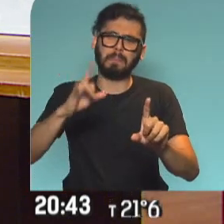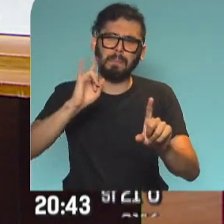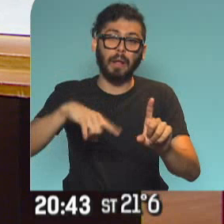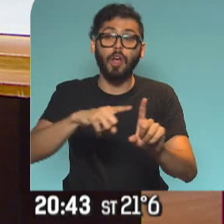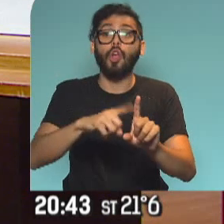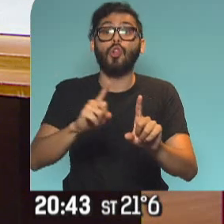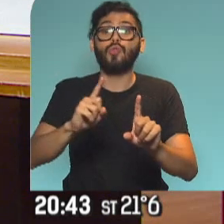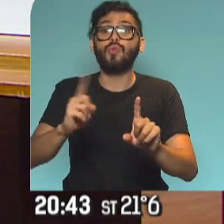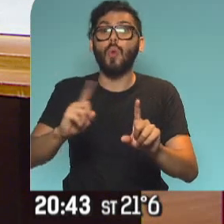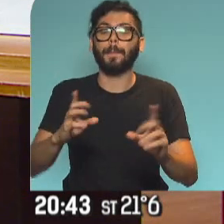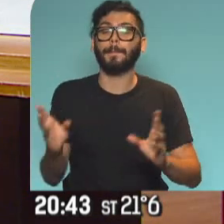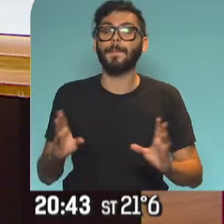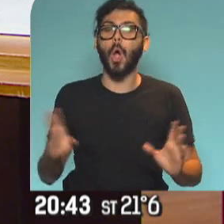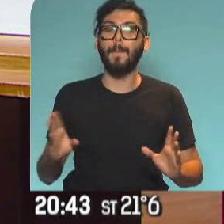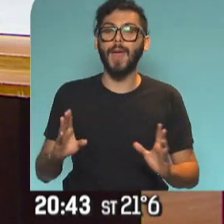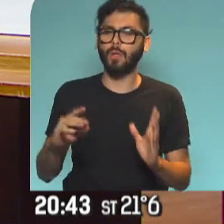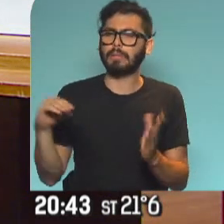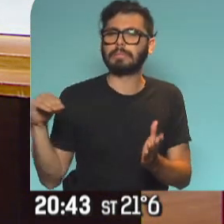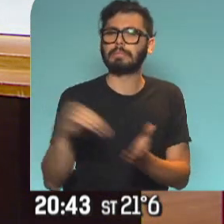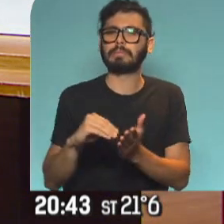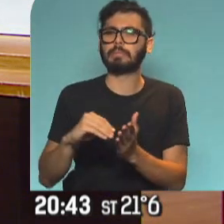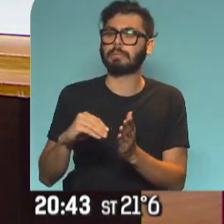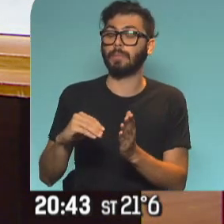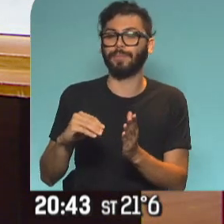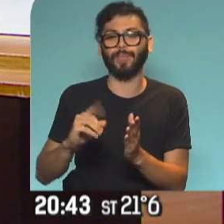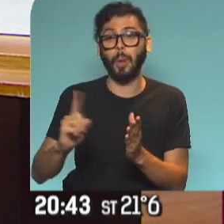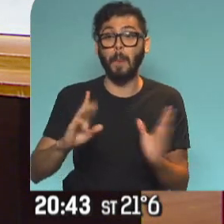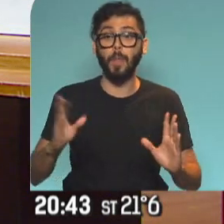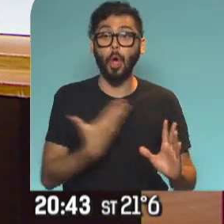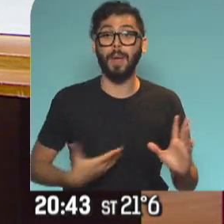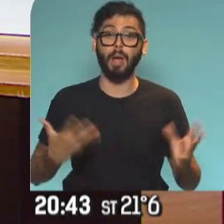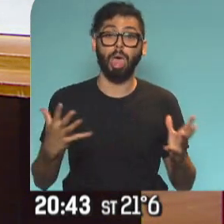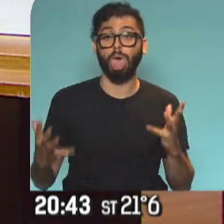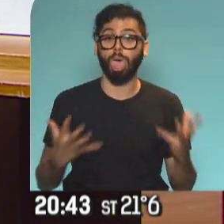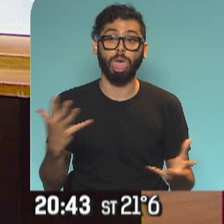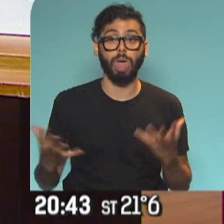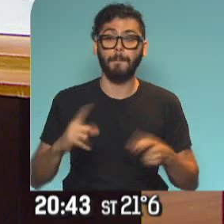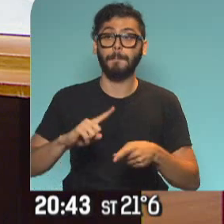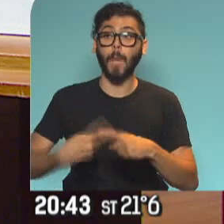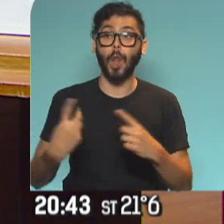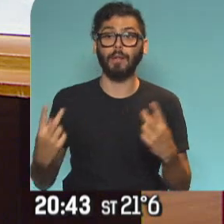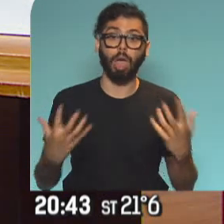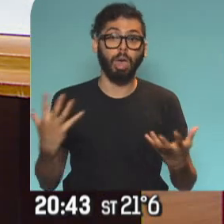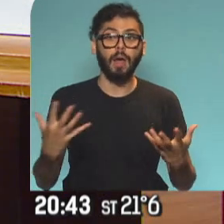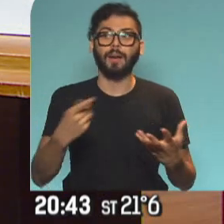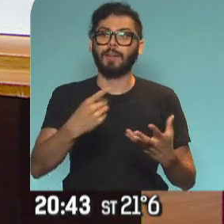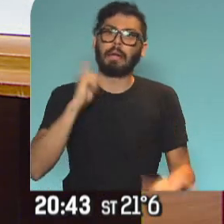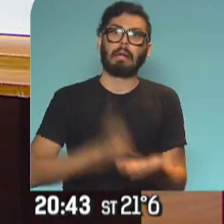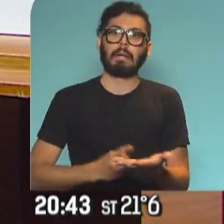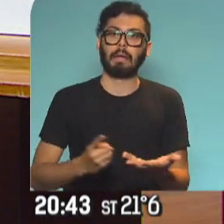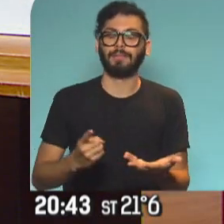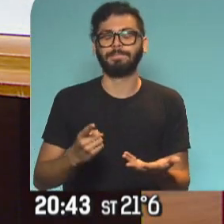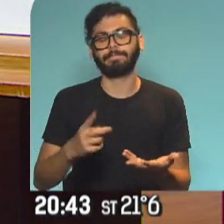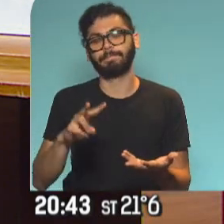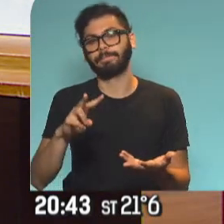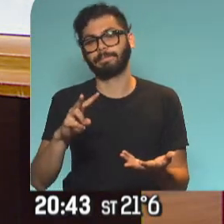es que lo hacen en un momento de fortaleza del gobierno, sino más bien todo lo contrario, de muchísima debilidad política. Y por otro lado, esto de que